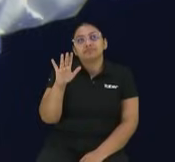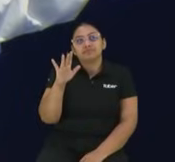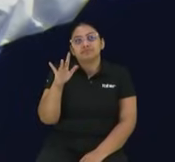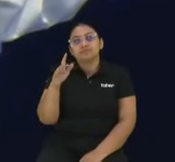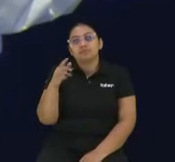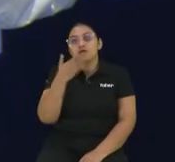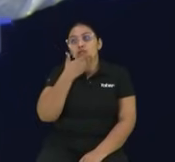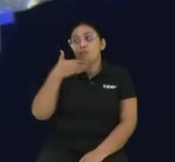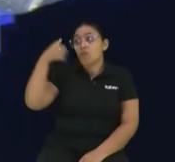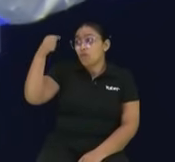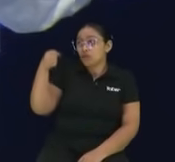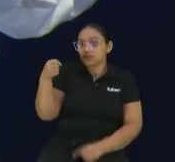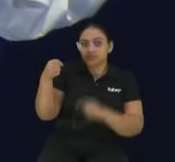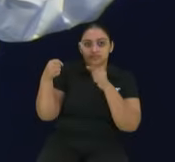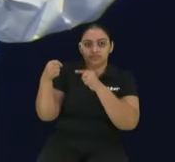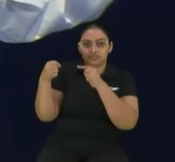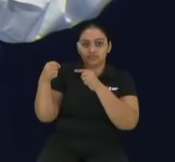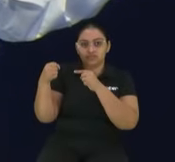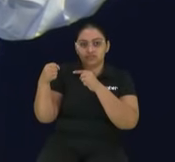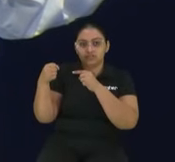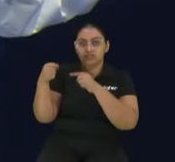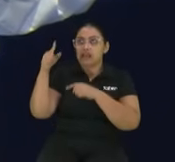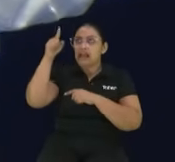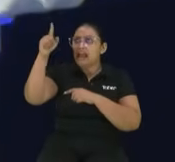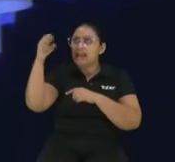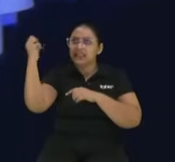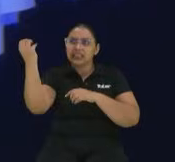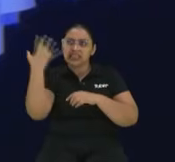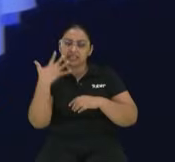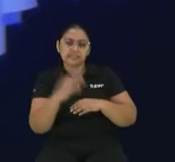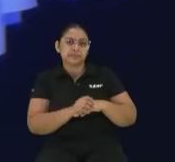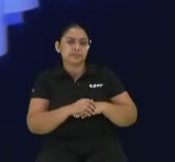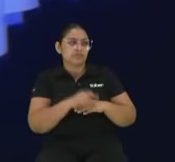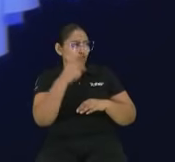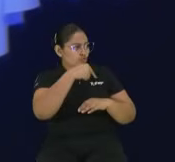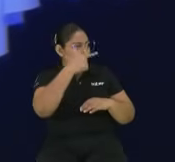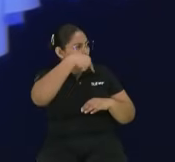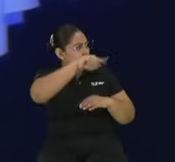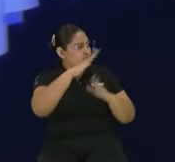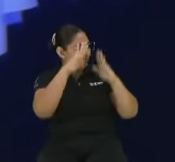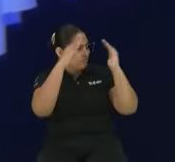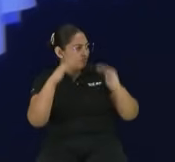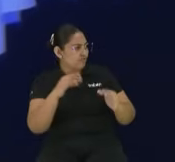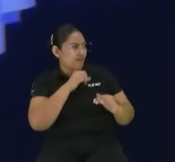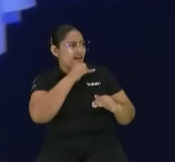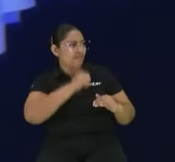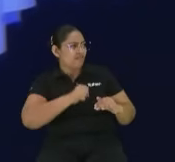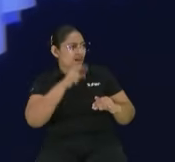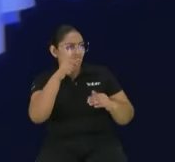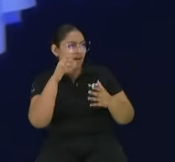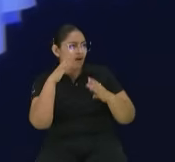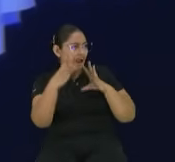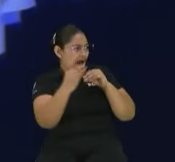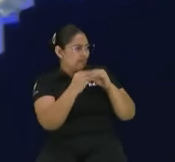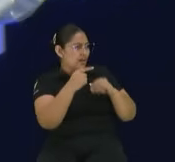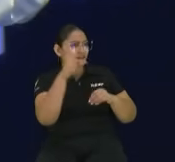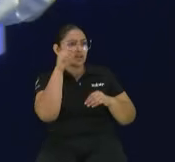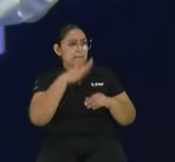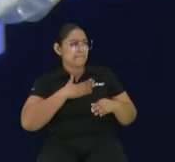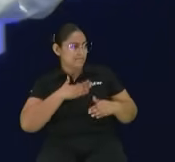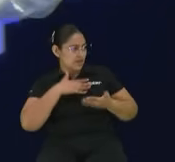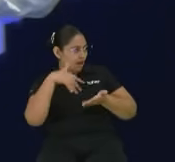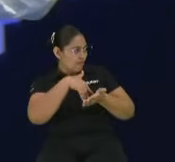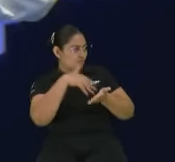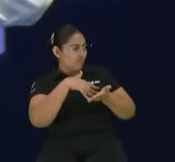Moisés Moisés voy a hablar con faraón y dile que deje ir a mi pueblo porque me van a ofrecer culto en el